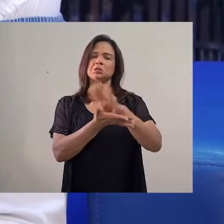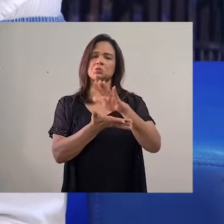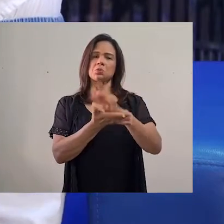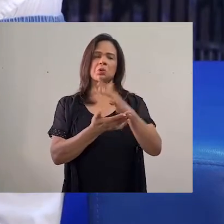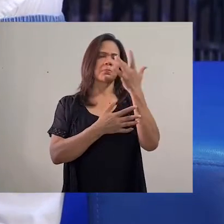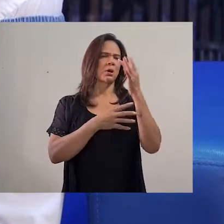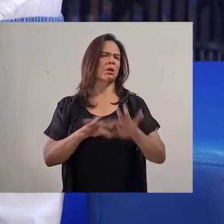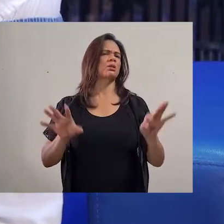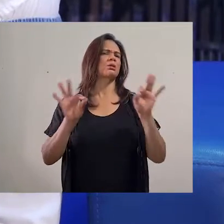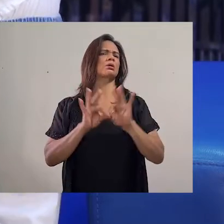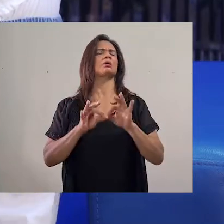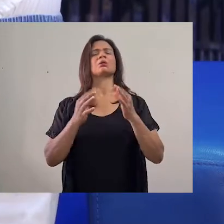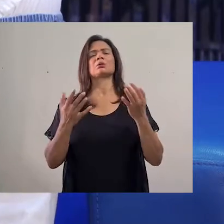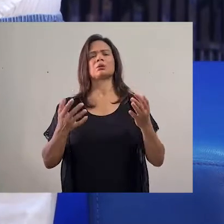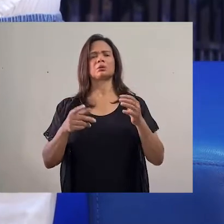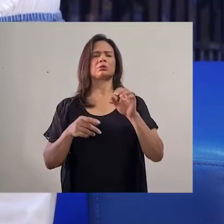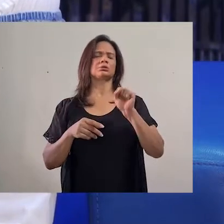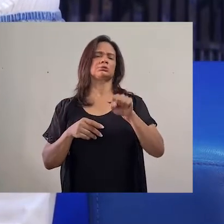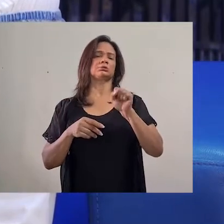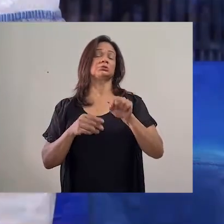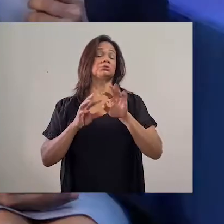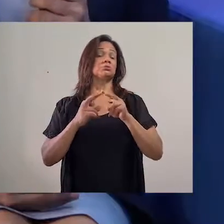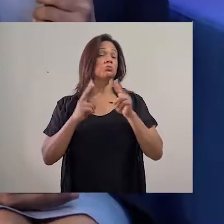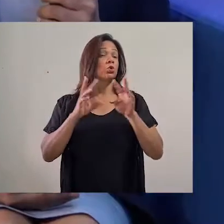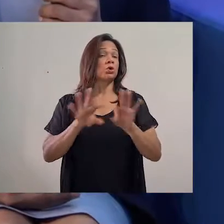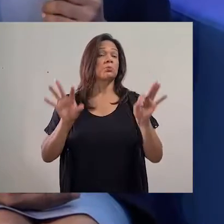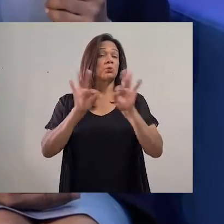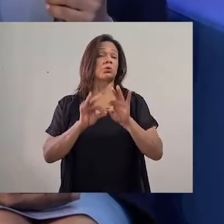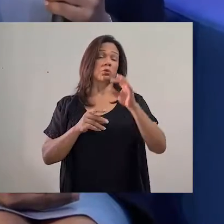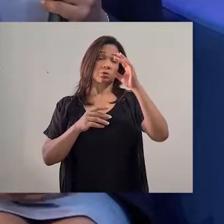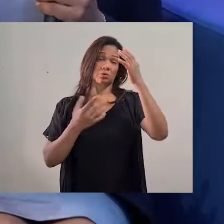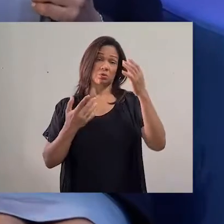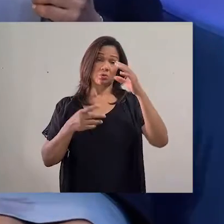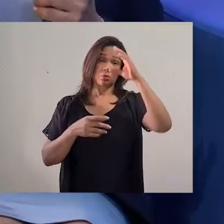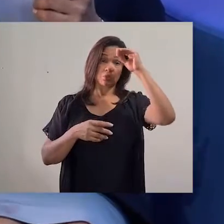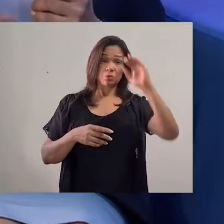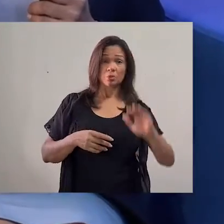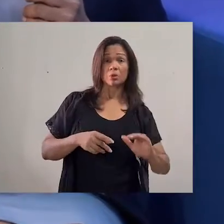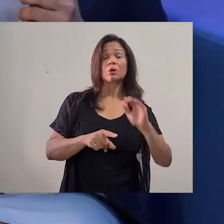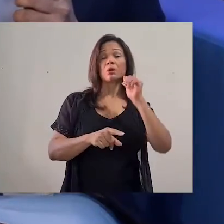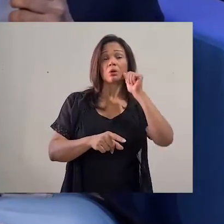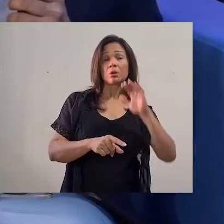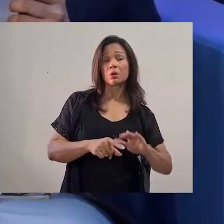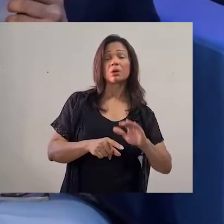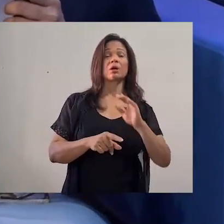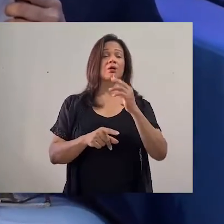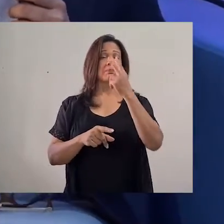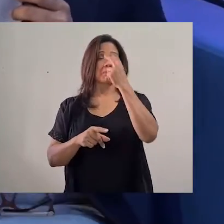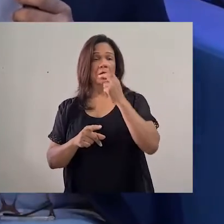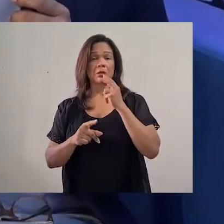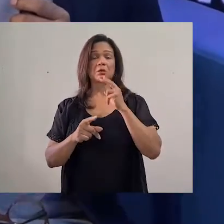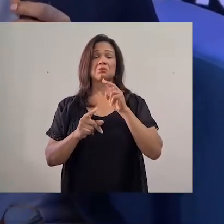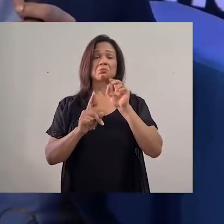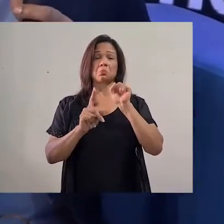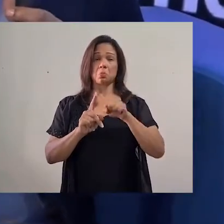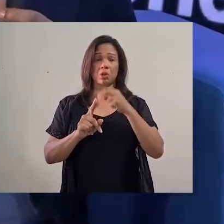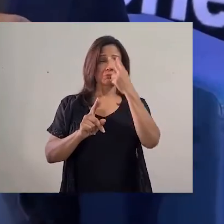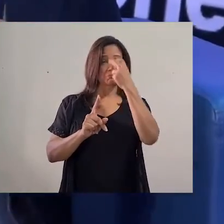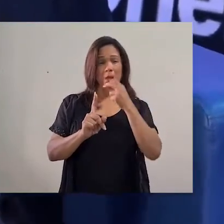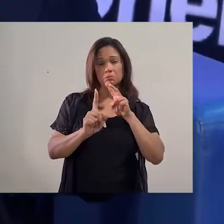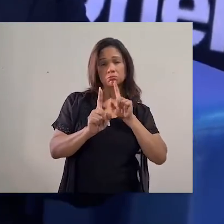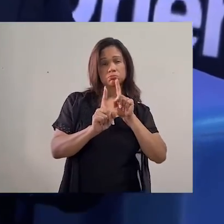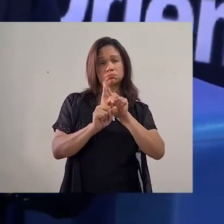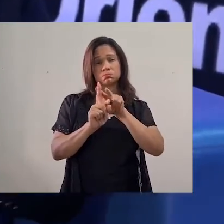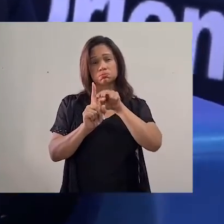alrededor del plantel. ¿Por qué es tan importante esto? Súper importante, porque un niño con una condición visual puede tropezar